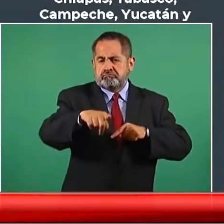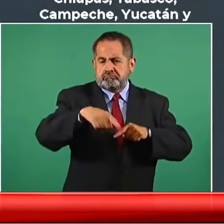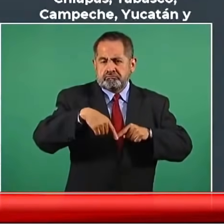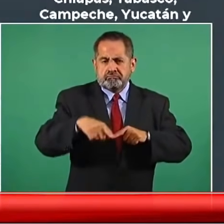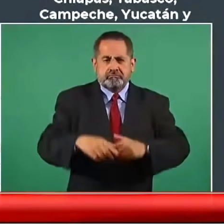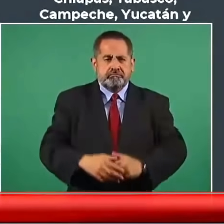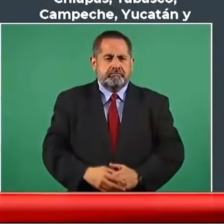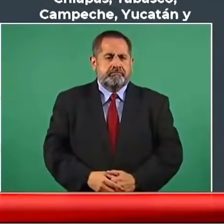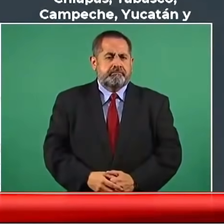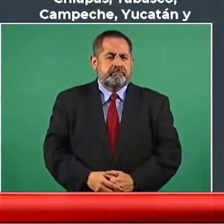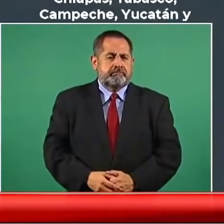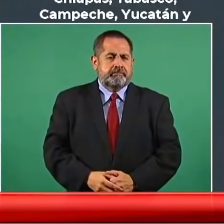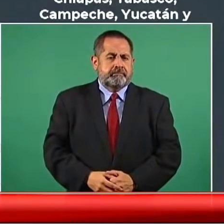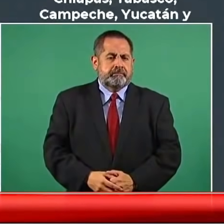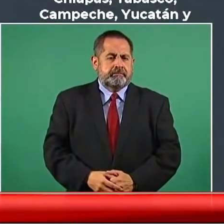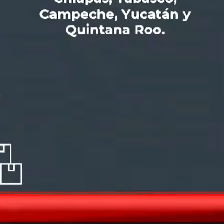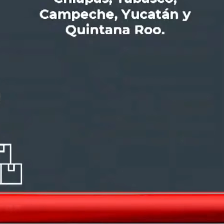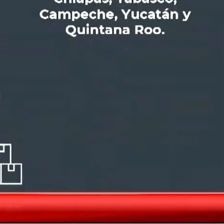se